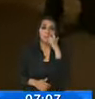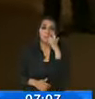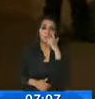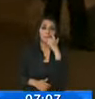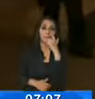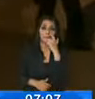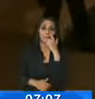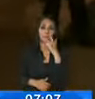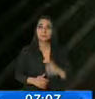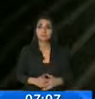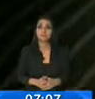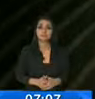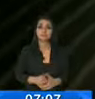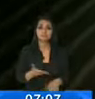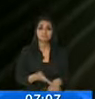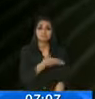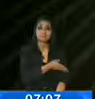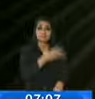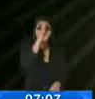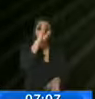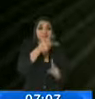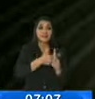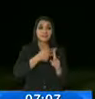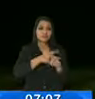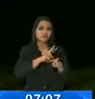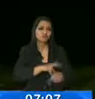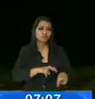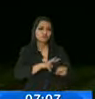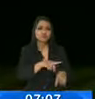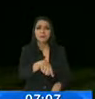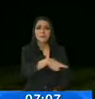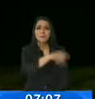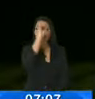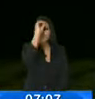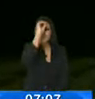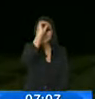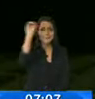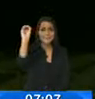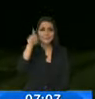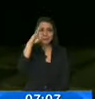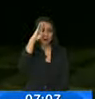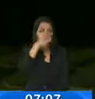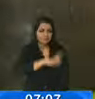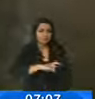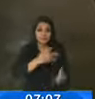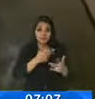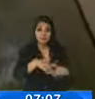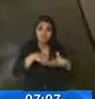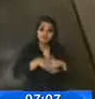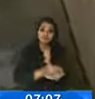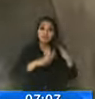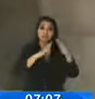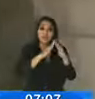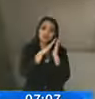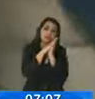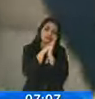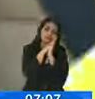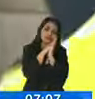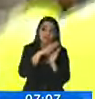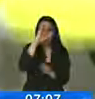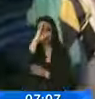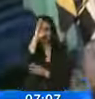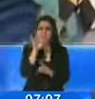Les vigilaban hace 3 meses. Los sospechosos, ni por enterados que sus movimientos eran seguidos de cerca, cuando descansaban encapuchados del BOE y GEMA,